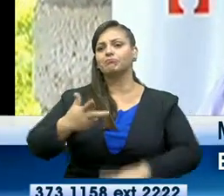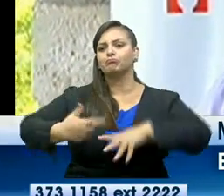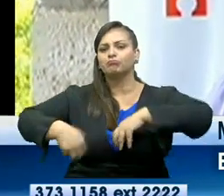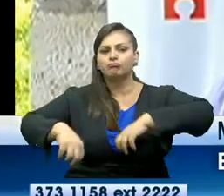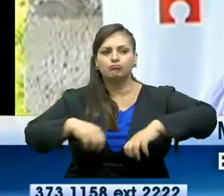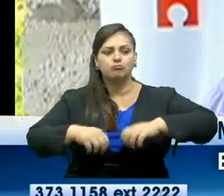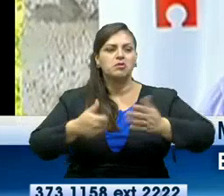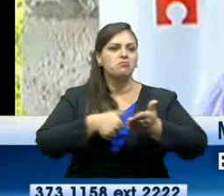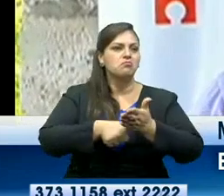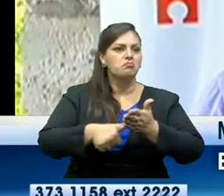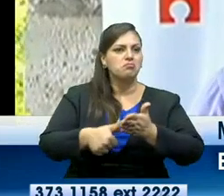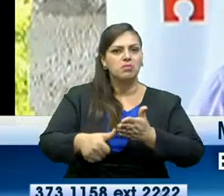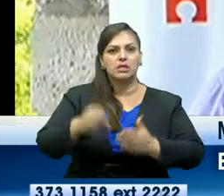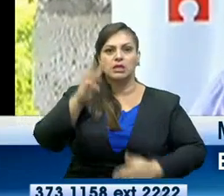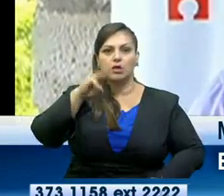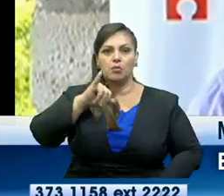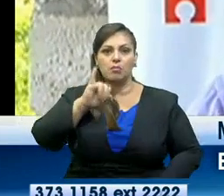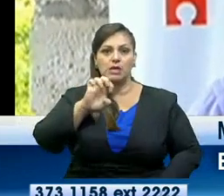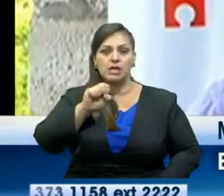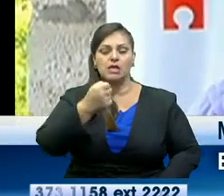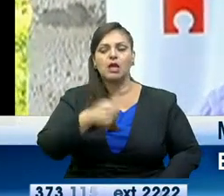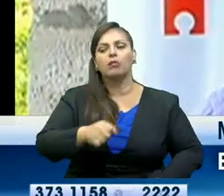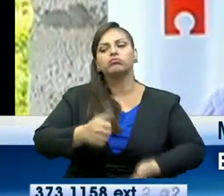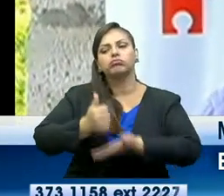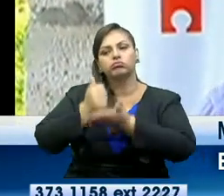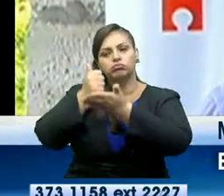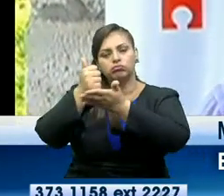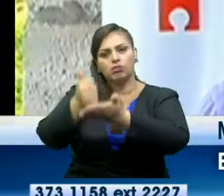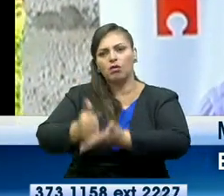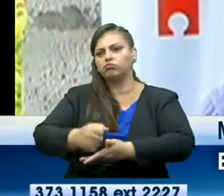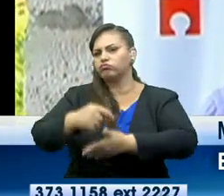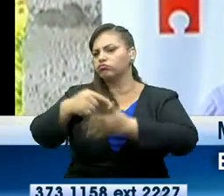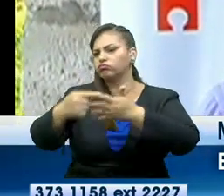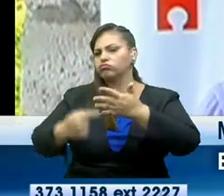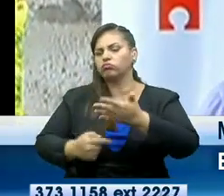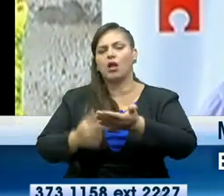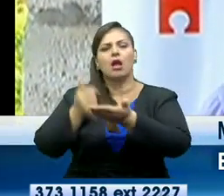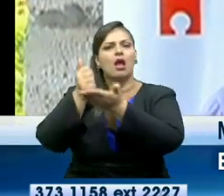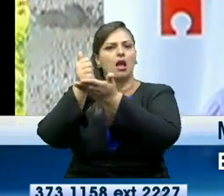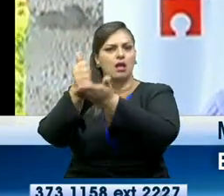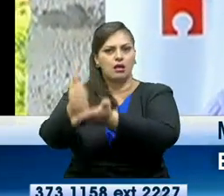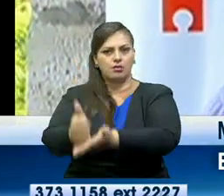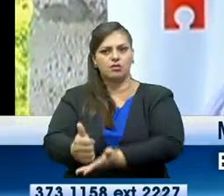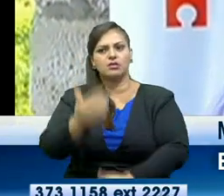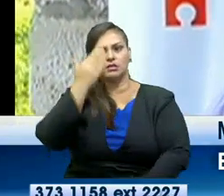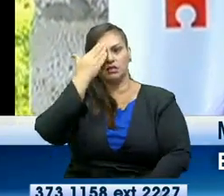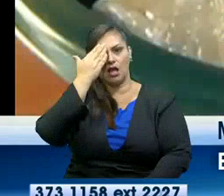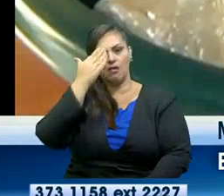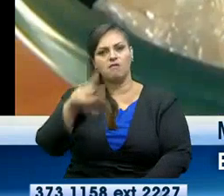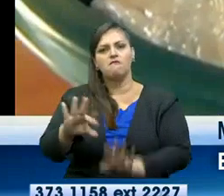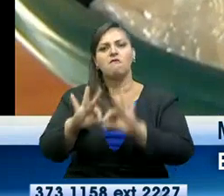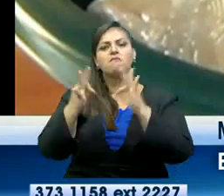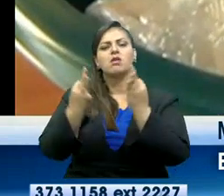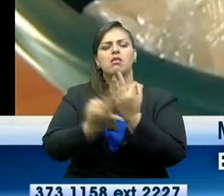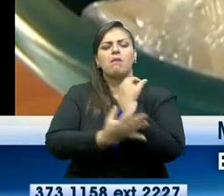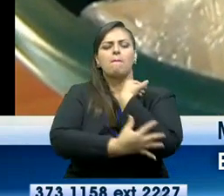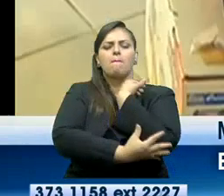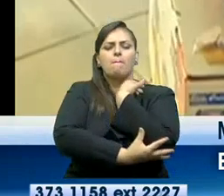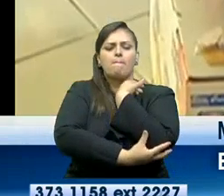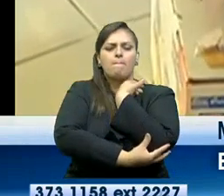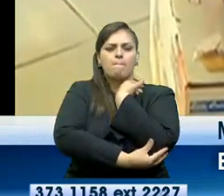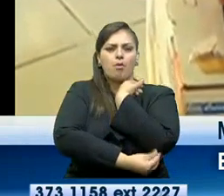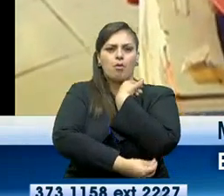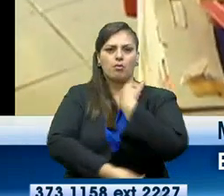que el MIES tiene, tratamos de ayudar en lo que más podemos a las familias en estado de vulnerabilidad. Las donaciones sin